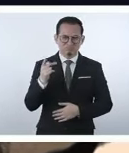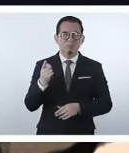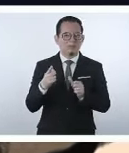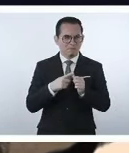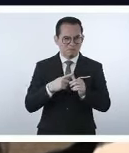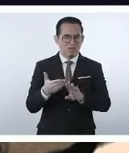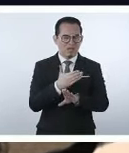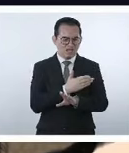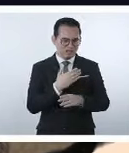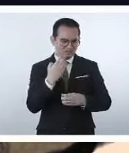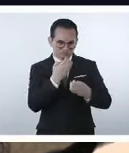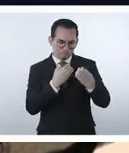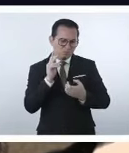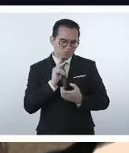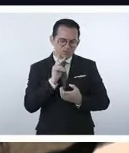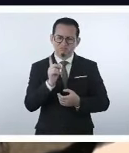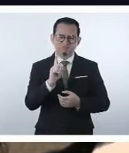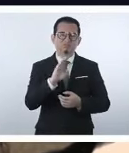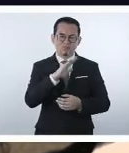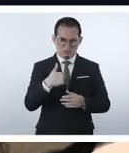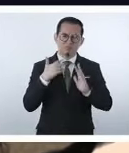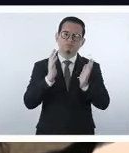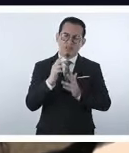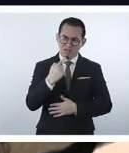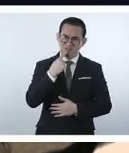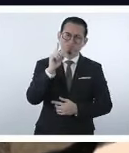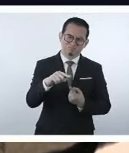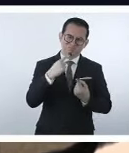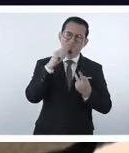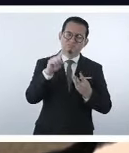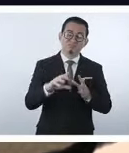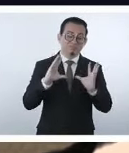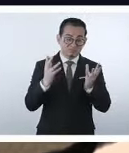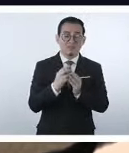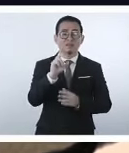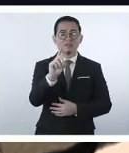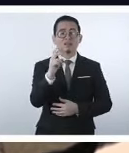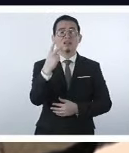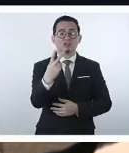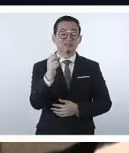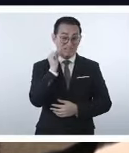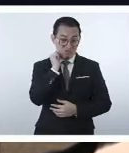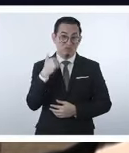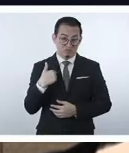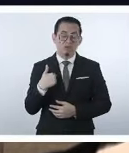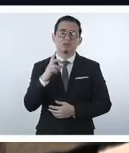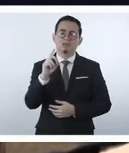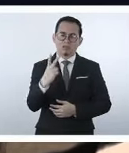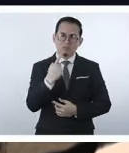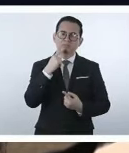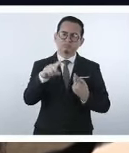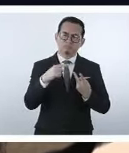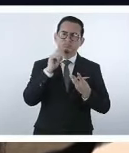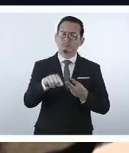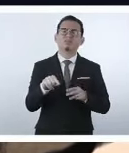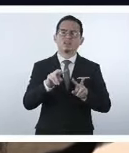estudios de impacto ambiental. Yo he puesto denuncias penales, por cierto, he puesto 32 denuncias como senadora. Una de ellas es por